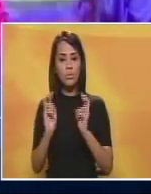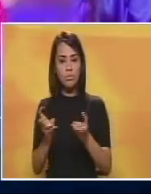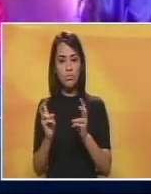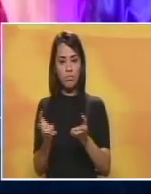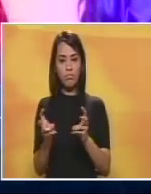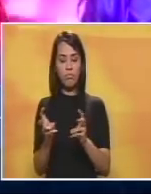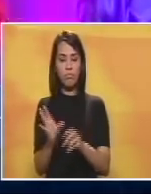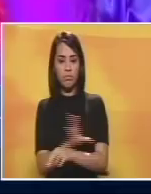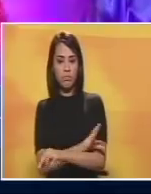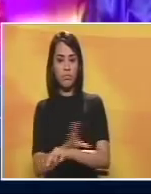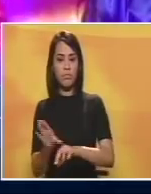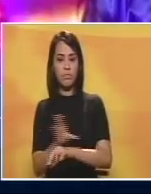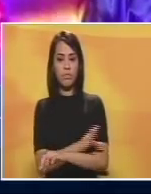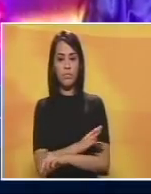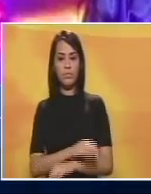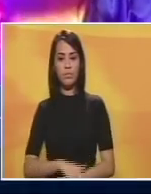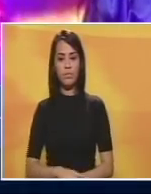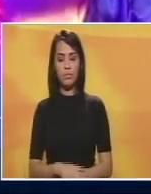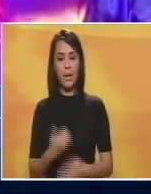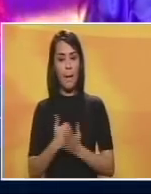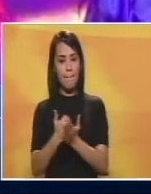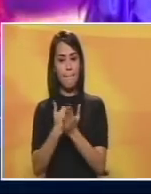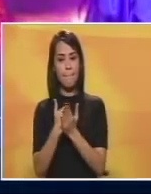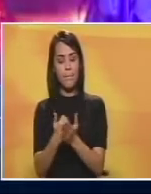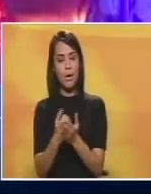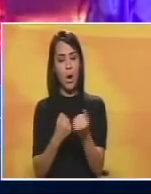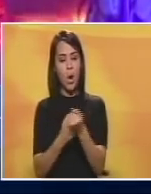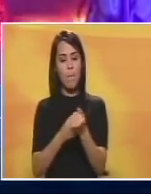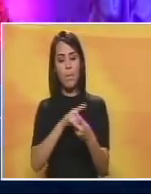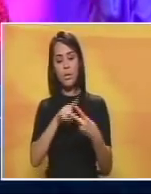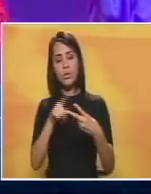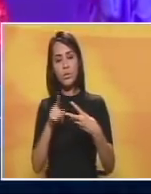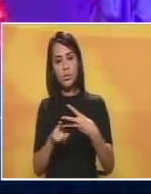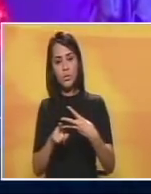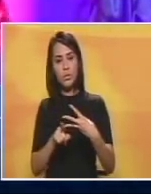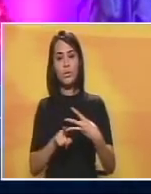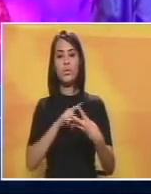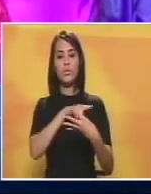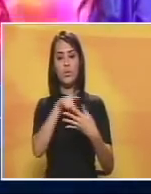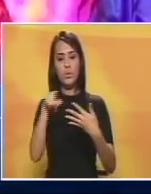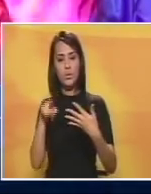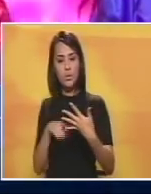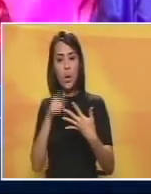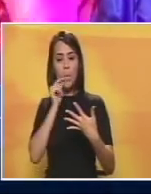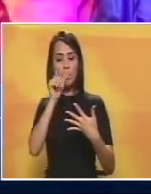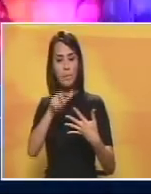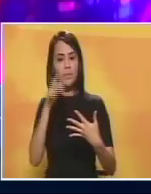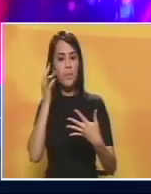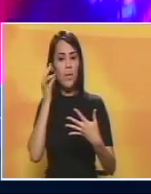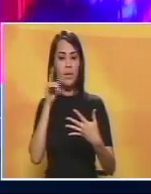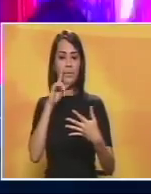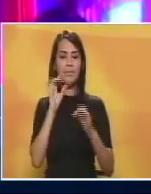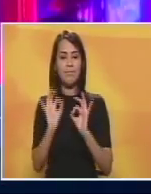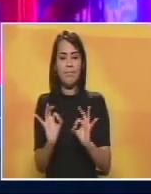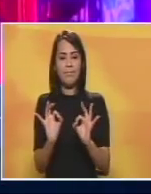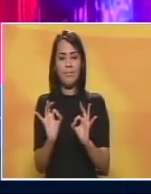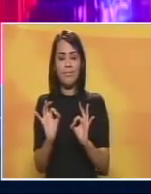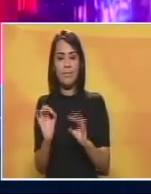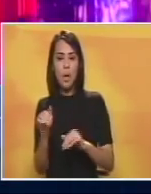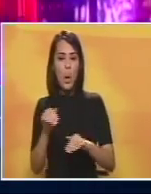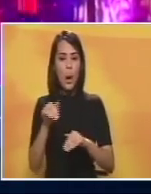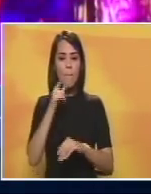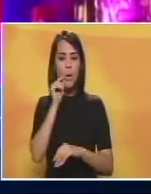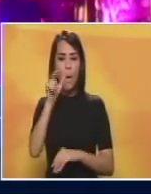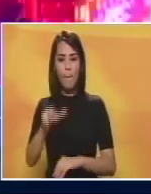estudio, Queen. El disco tiene colaboraciones de Eminem, The Weeknd, Lil Wayne, Ariana Grande, Future y una influencia clave de ella, el rapero Foxy